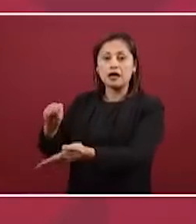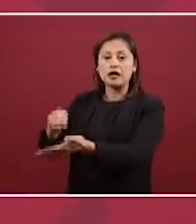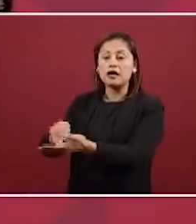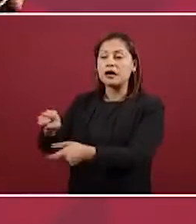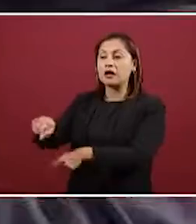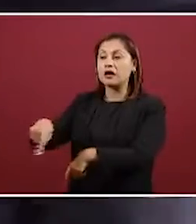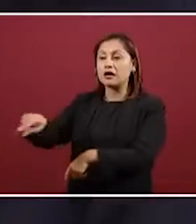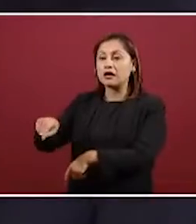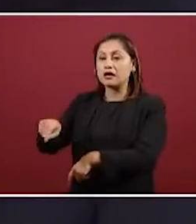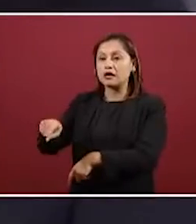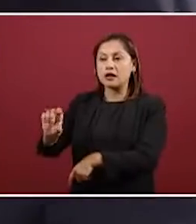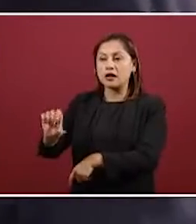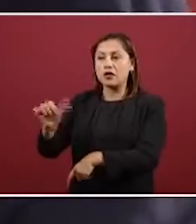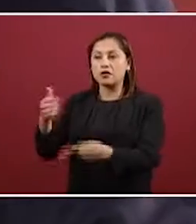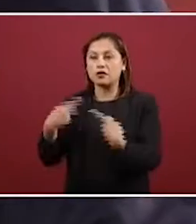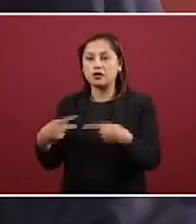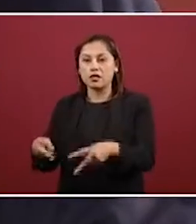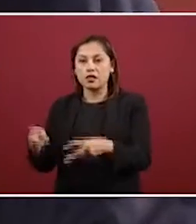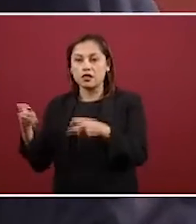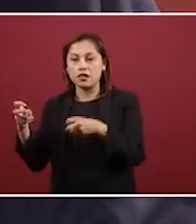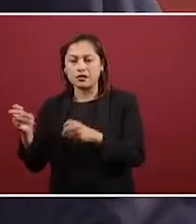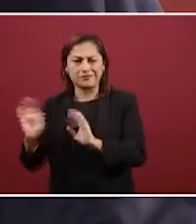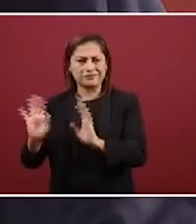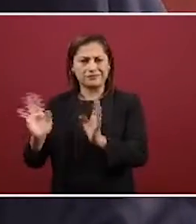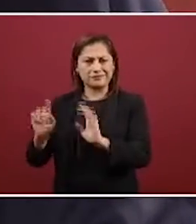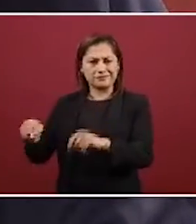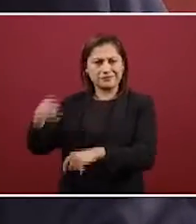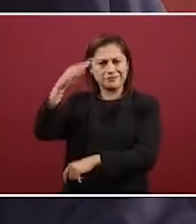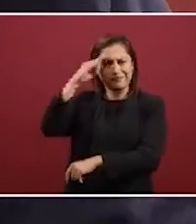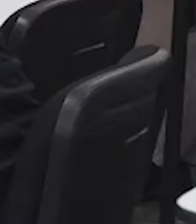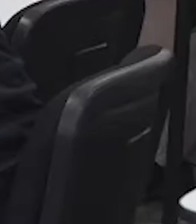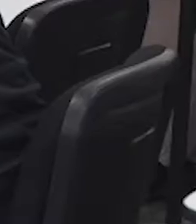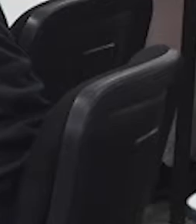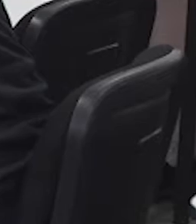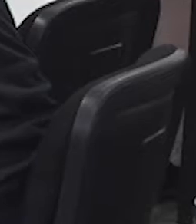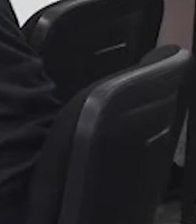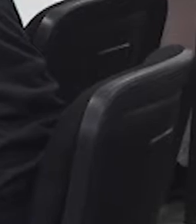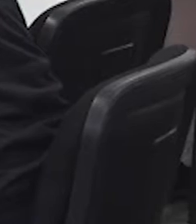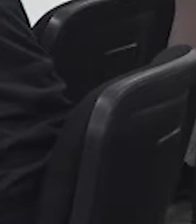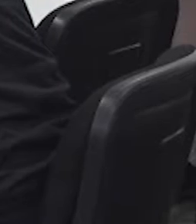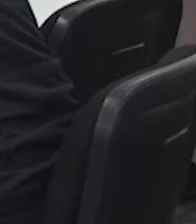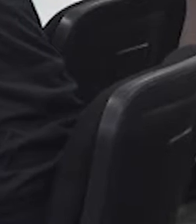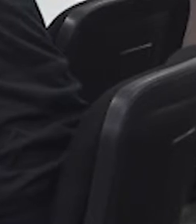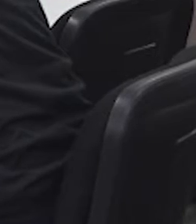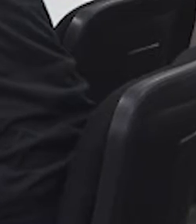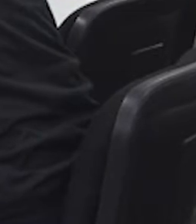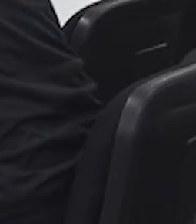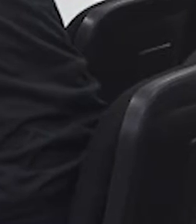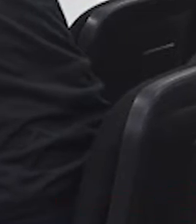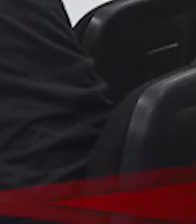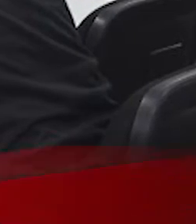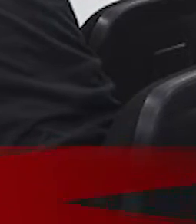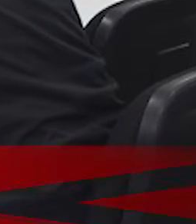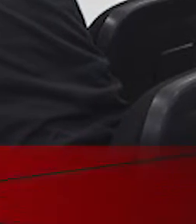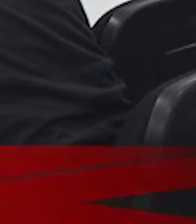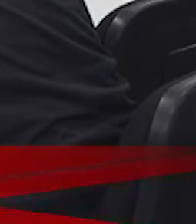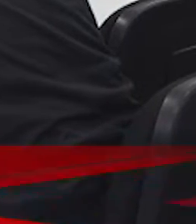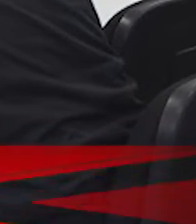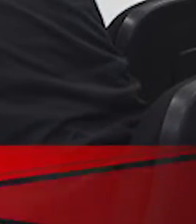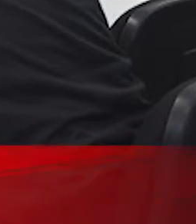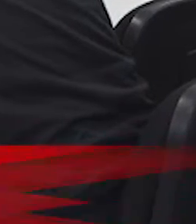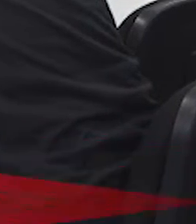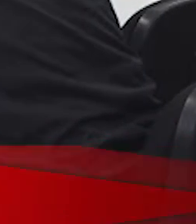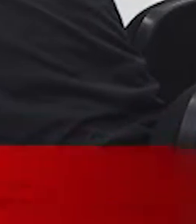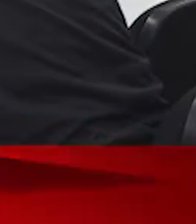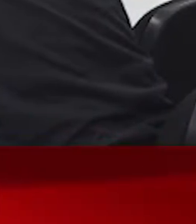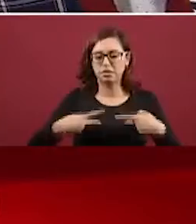el presidente andrés manuel lópez obrador atribuyó a las trabas administrativas el funcionamiento parcial o ínfimo de las universidades para el